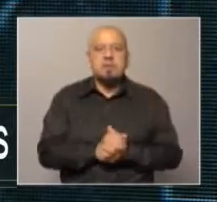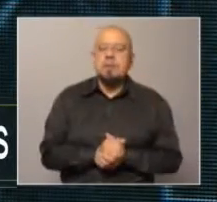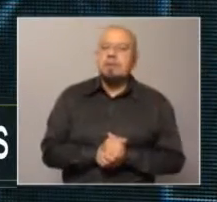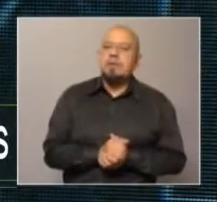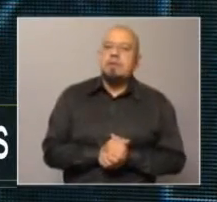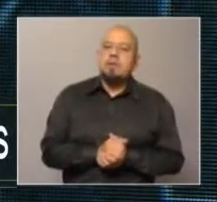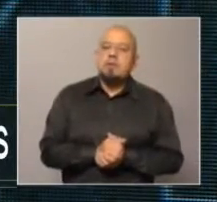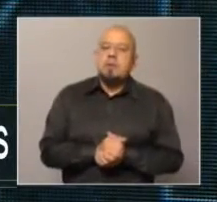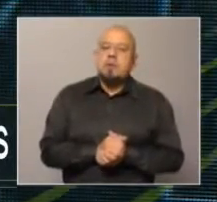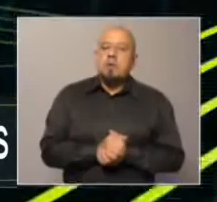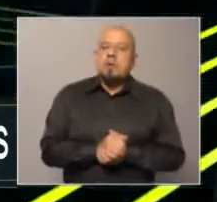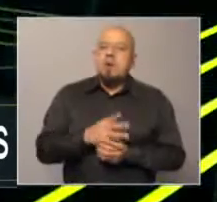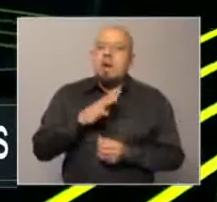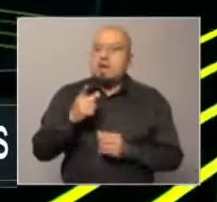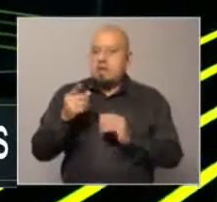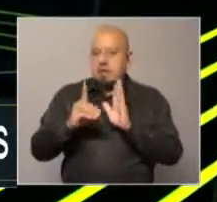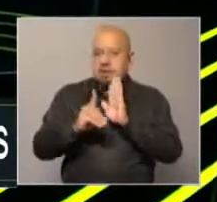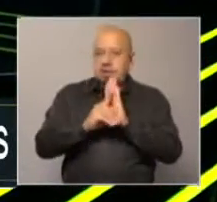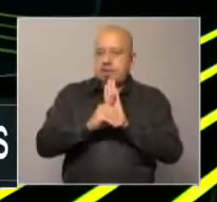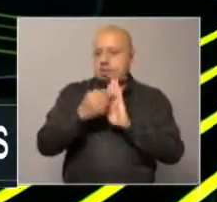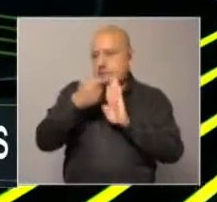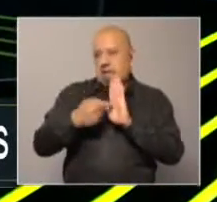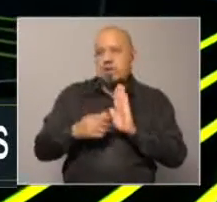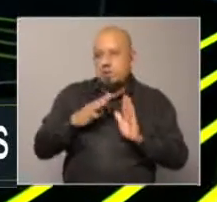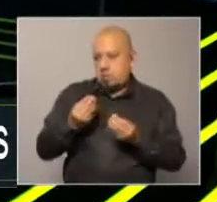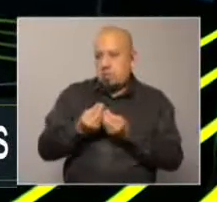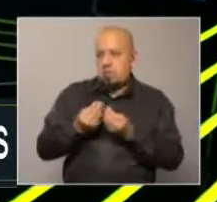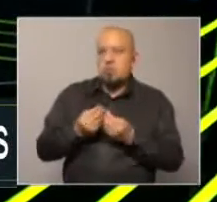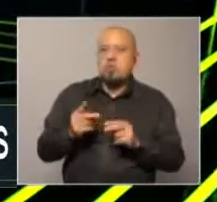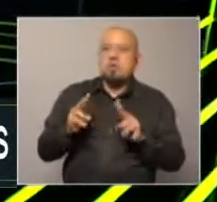Uh-huh. Hay datos concretos, ¿no? La realidad básicamente nos dice que